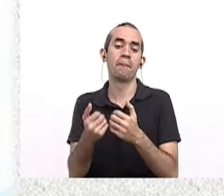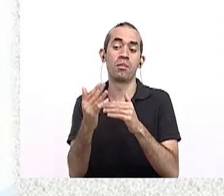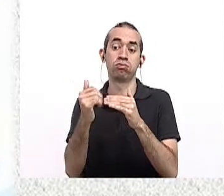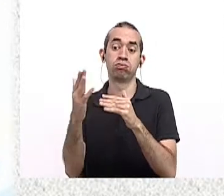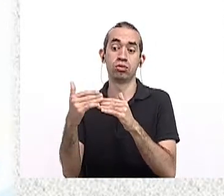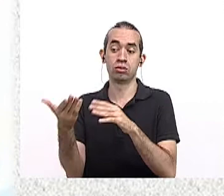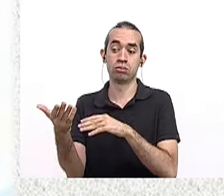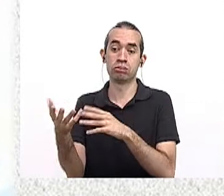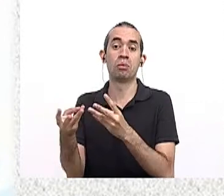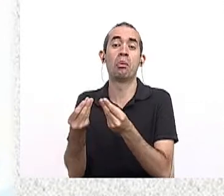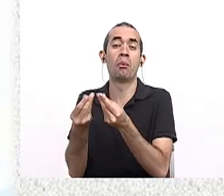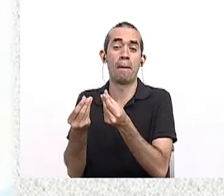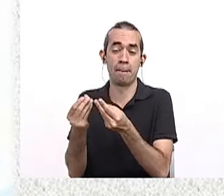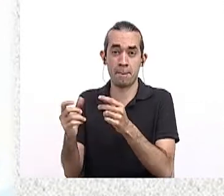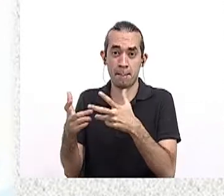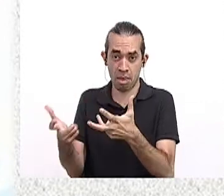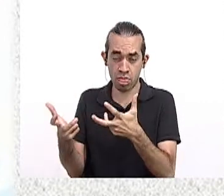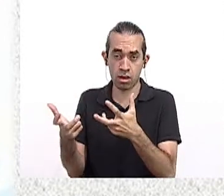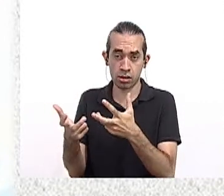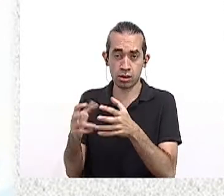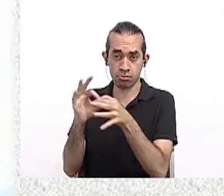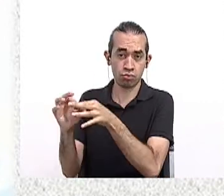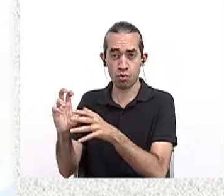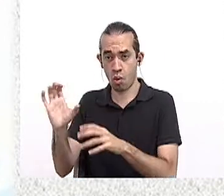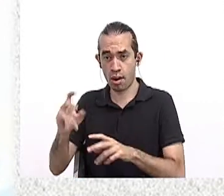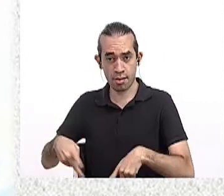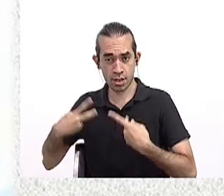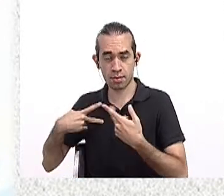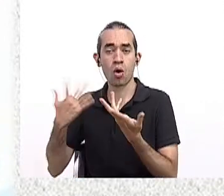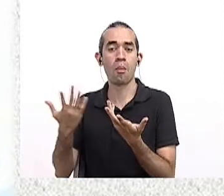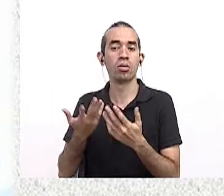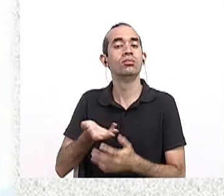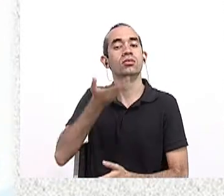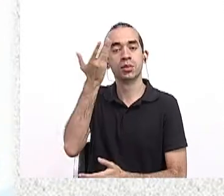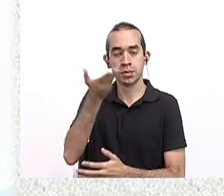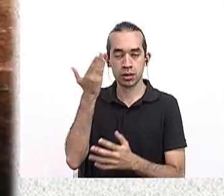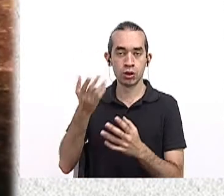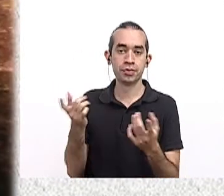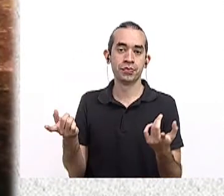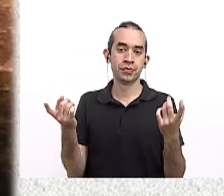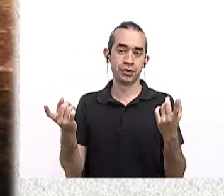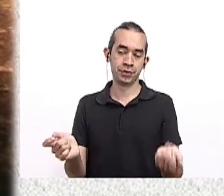orgánica es o sea a través de la reacción de respiración